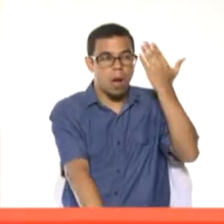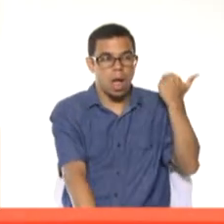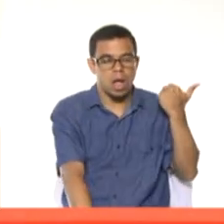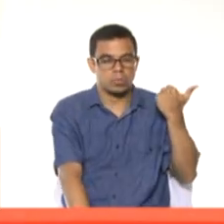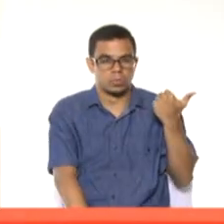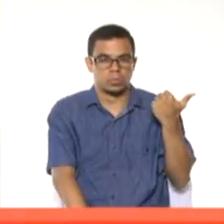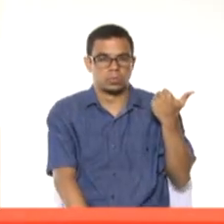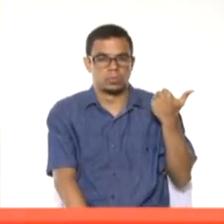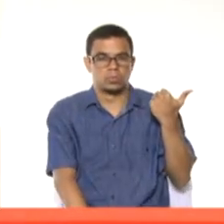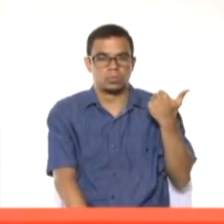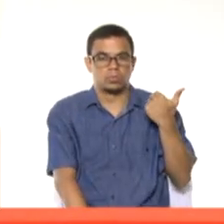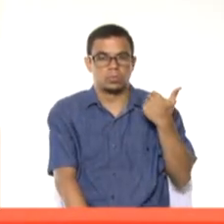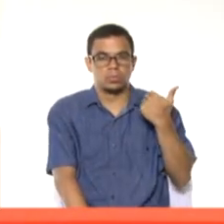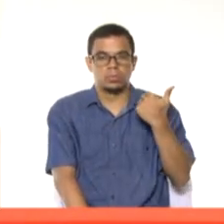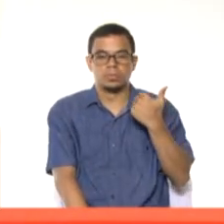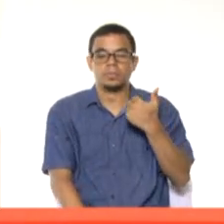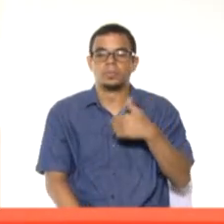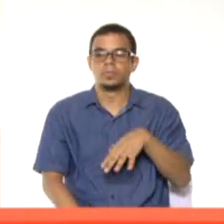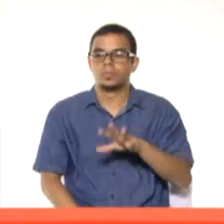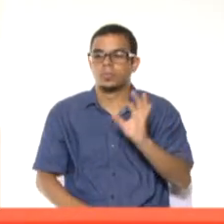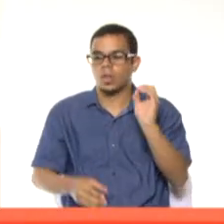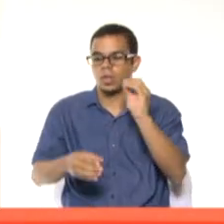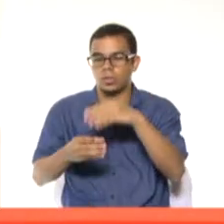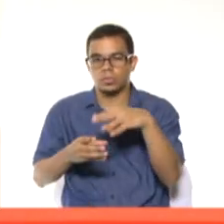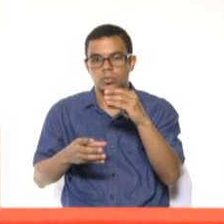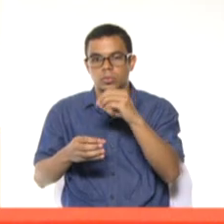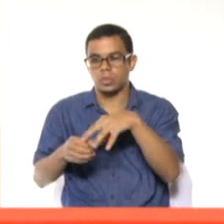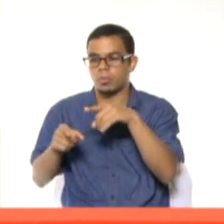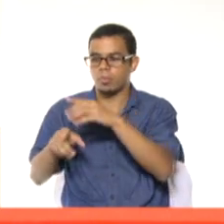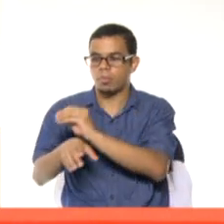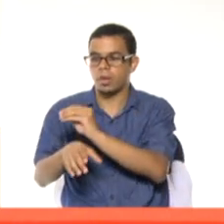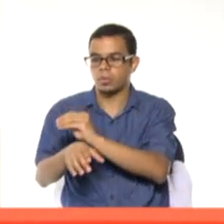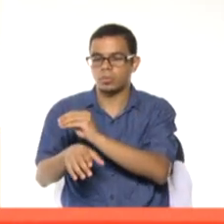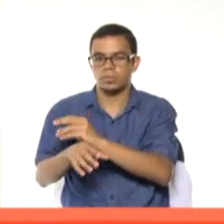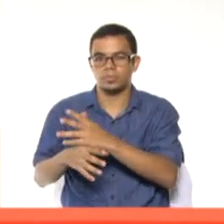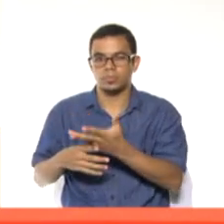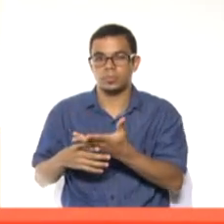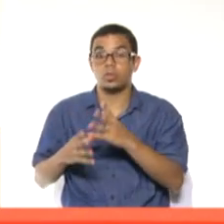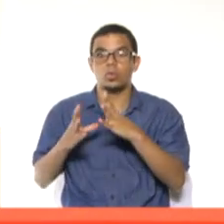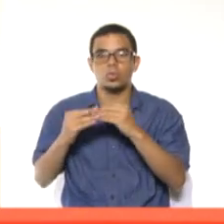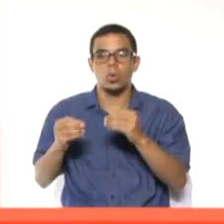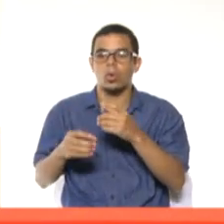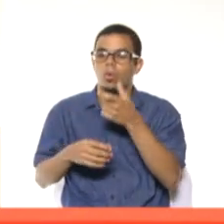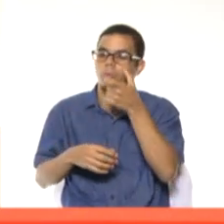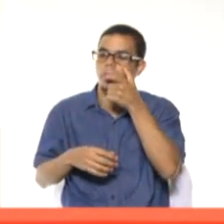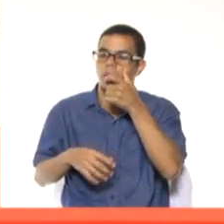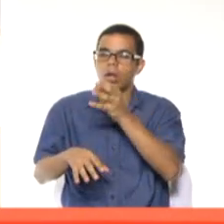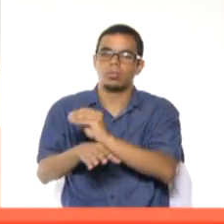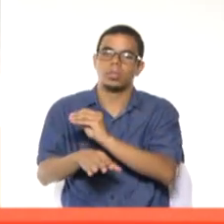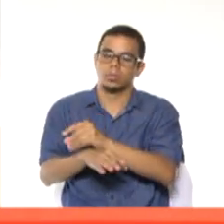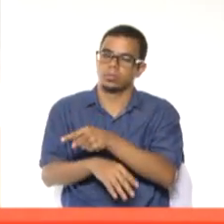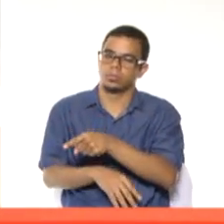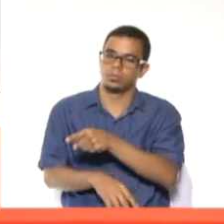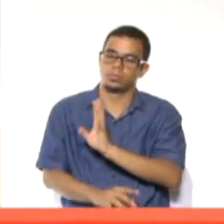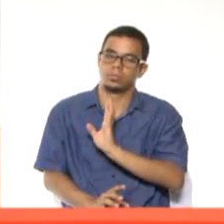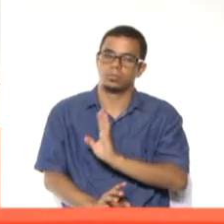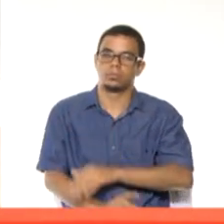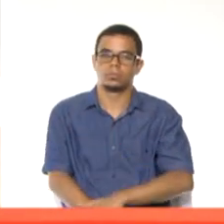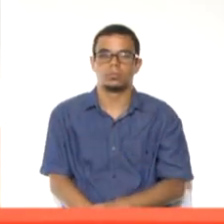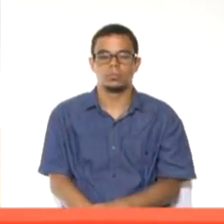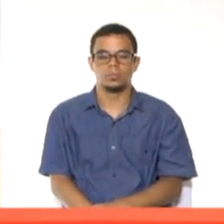puedo crear un suelo orgánico. Pero todo depende del tratamiento que le dé. Fíjense,